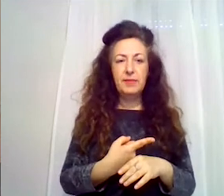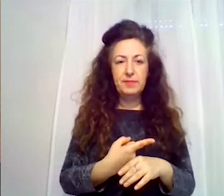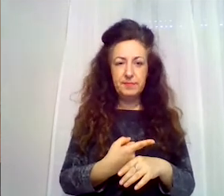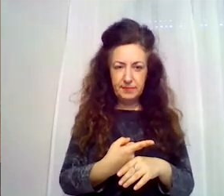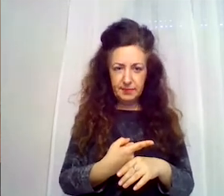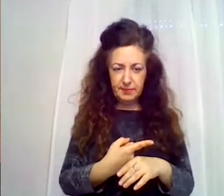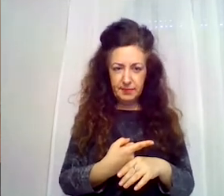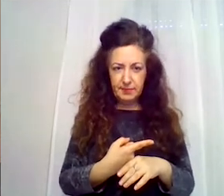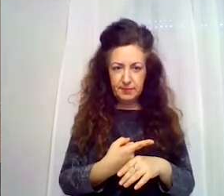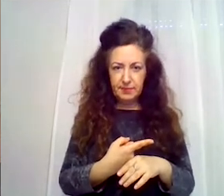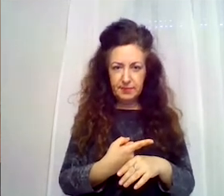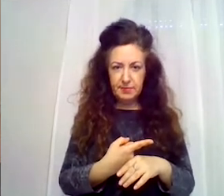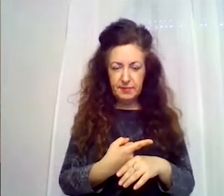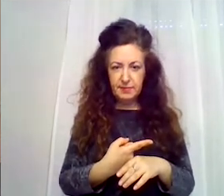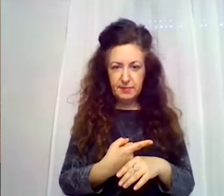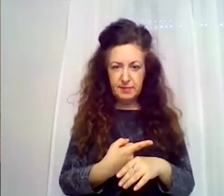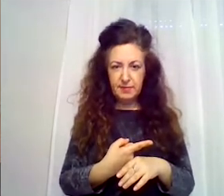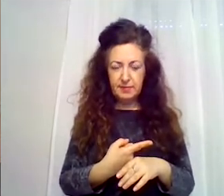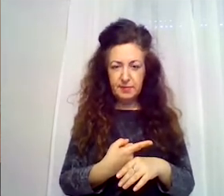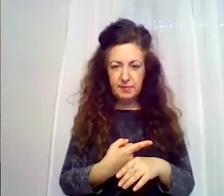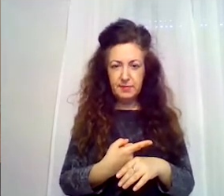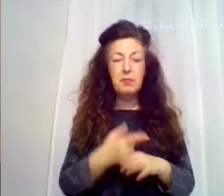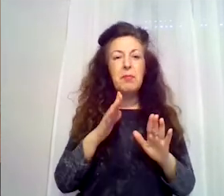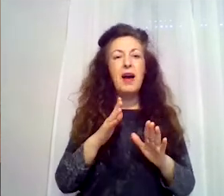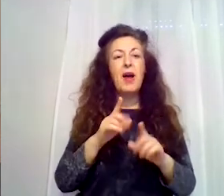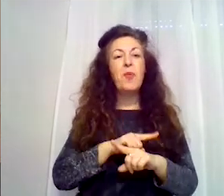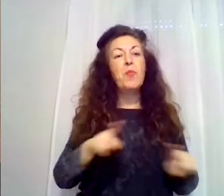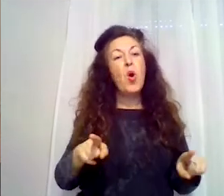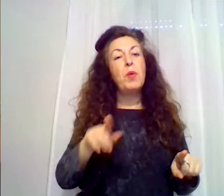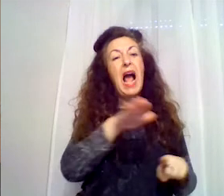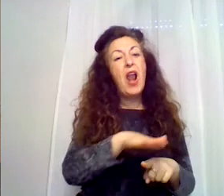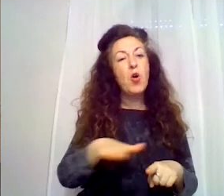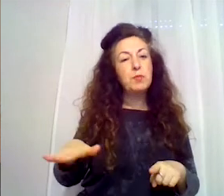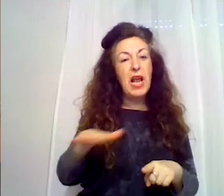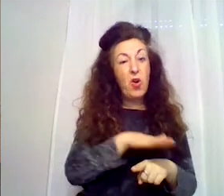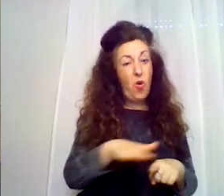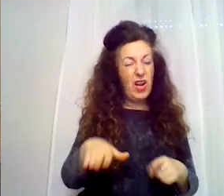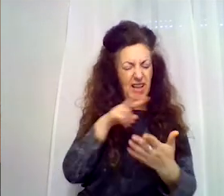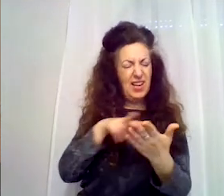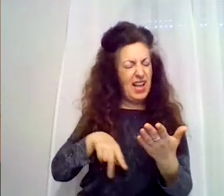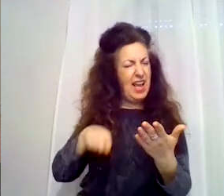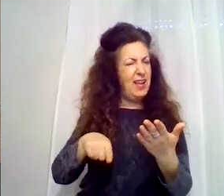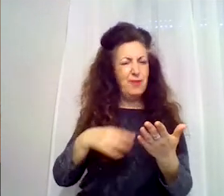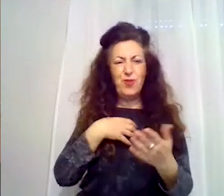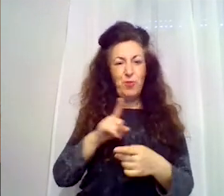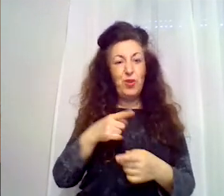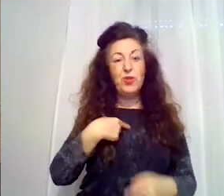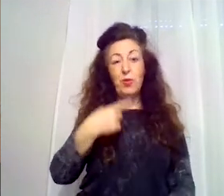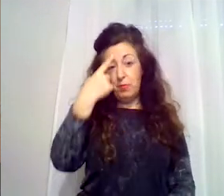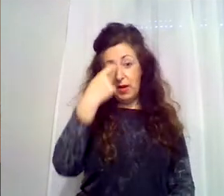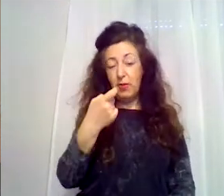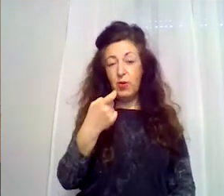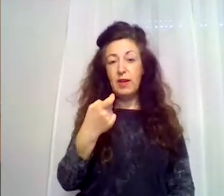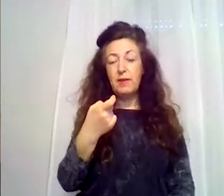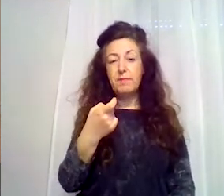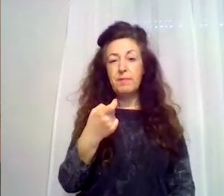que escribe, y yo diría, uniéndome al amigo Ares, que tampoco debería extrañar demasiado,